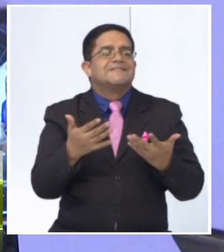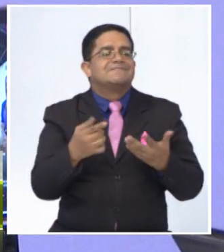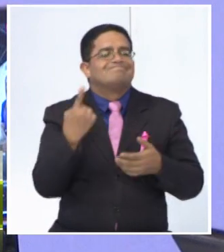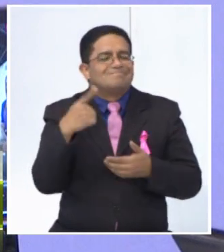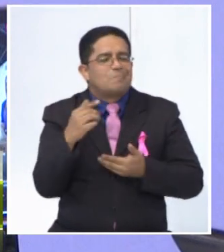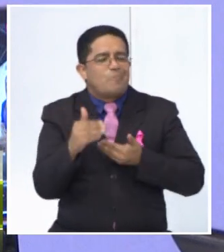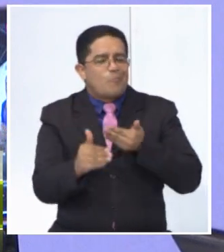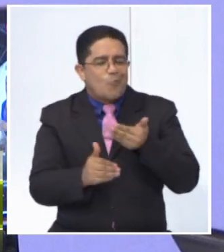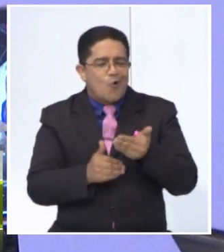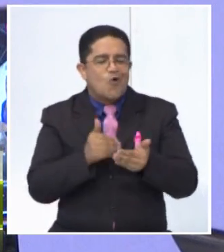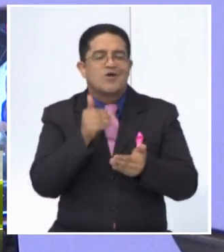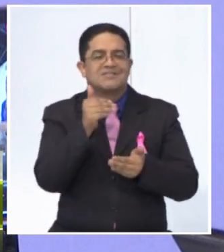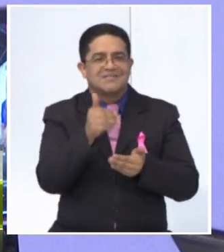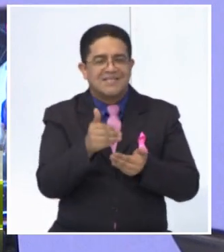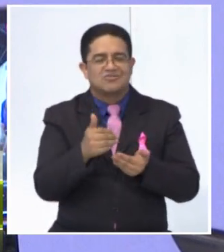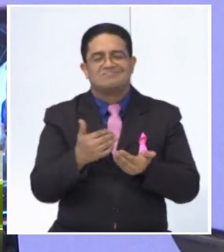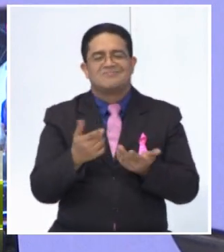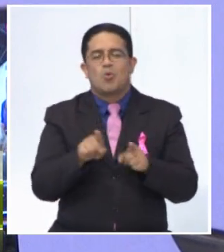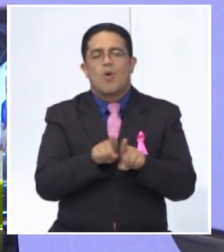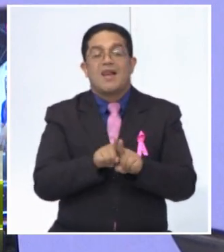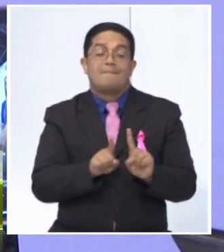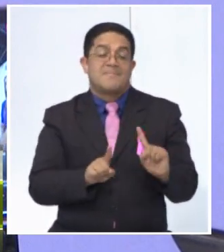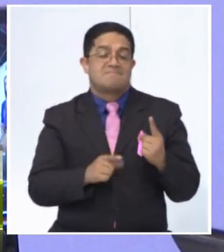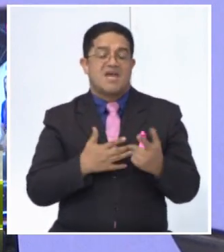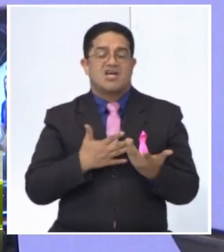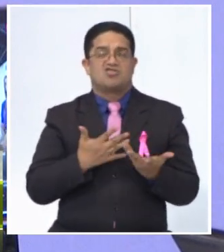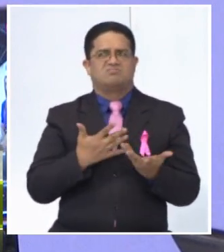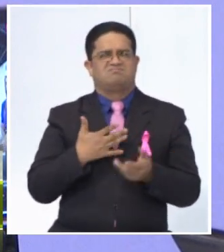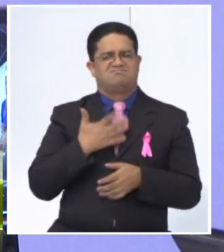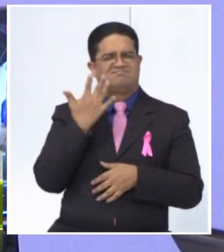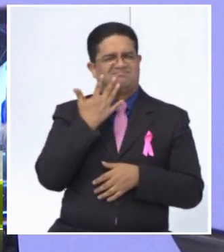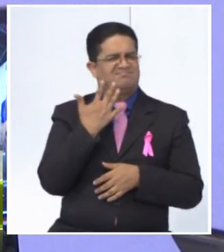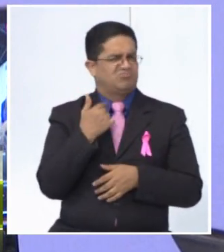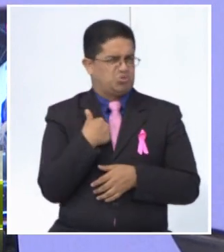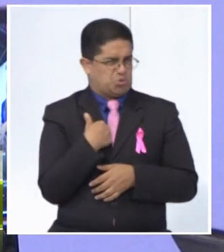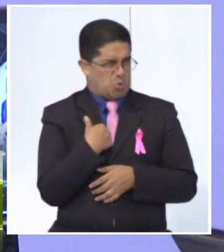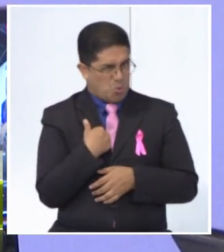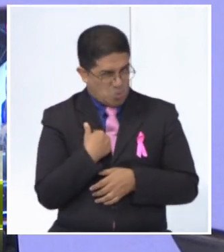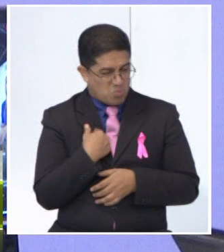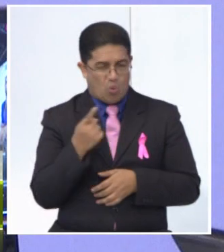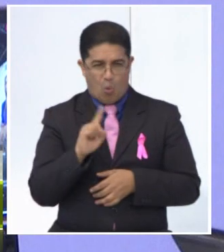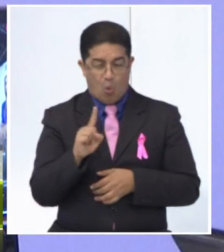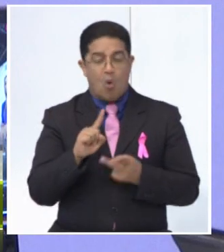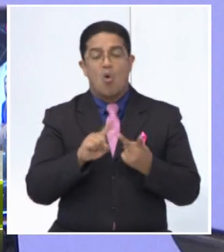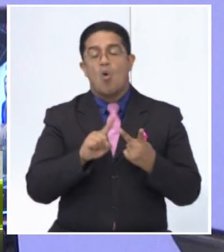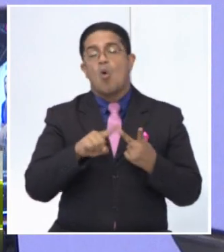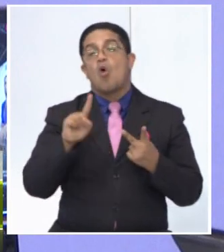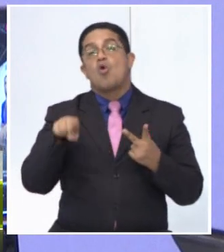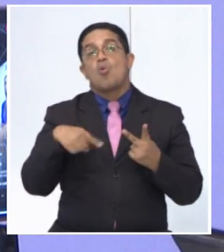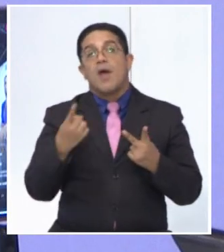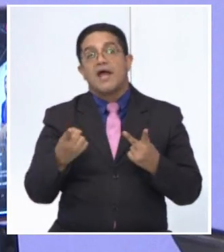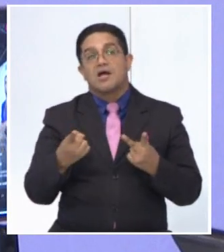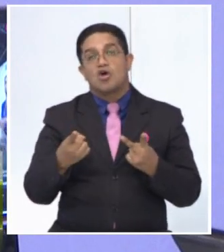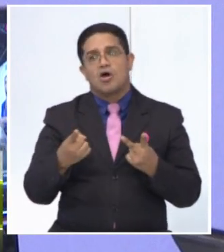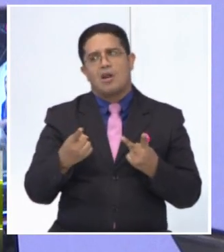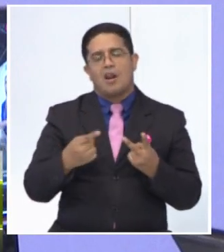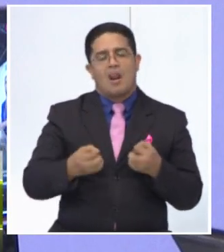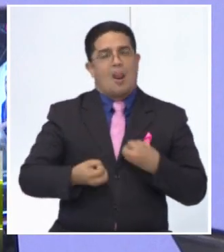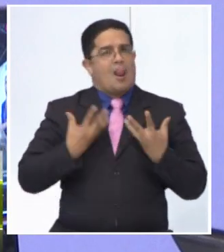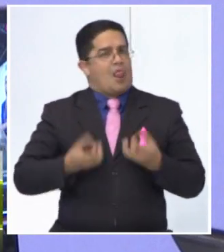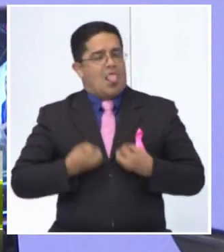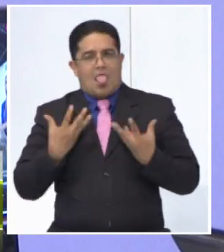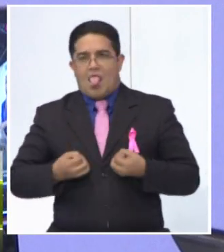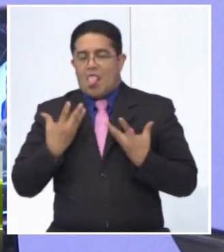proceso, como tú mismo dices, de duelo. Al principio no creen la noticia, luego empiezan a experimentar una gran cantidad de emociones. Muchas de